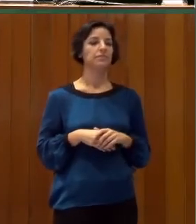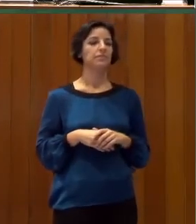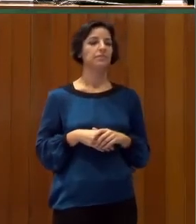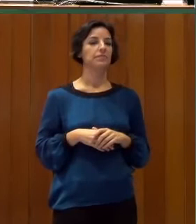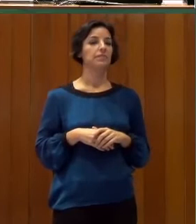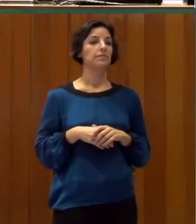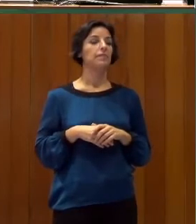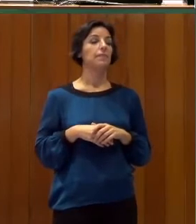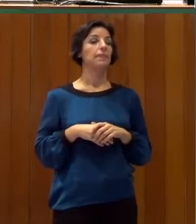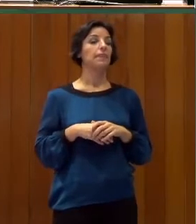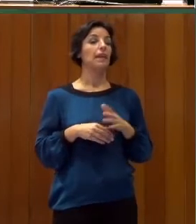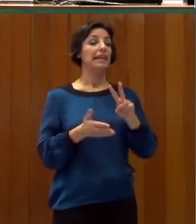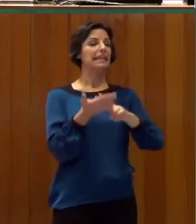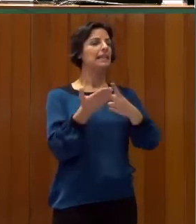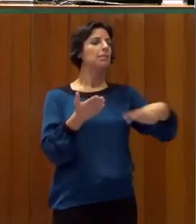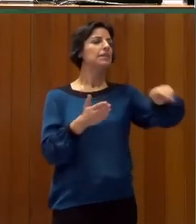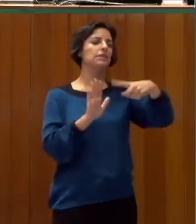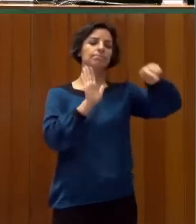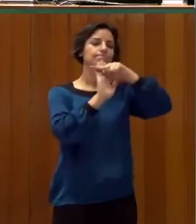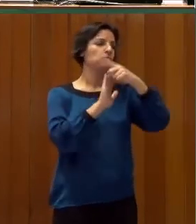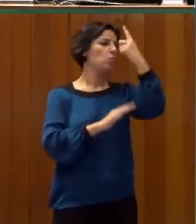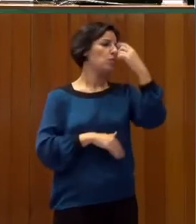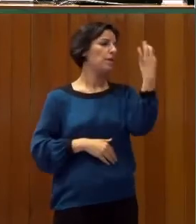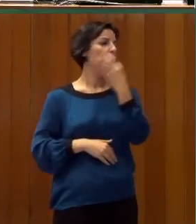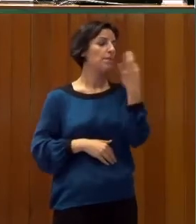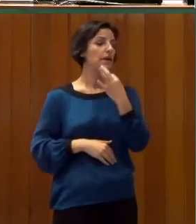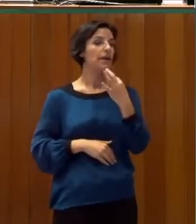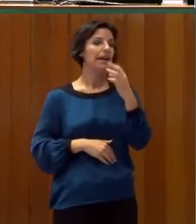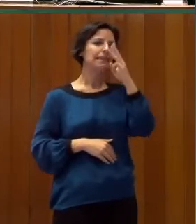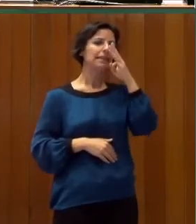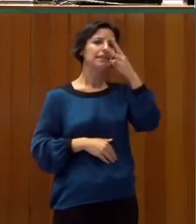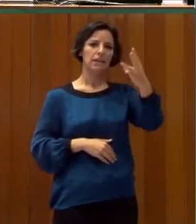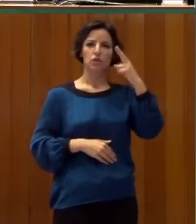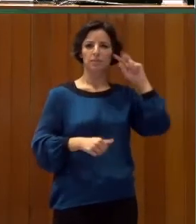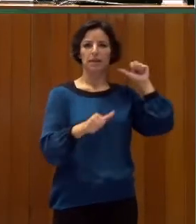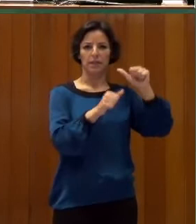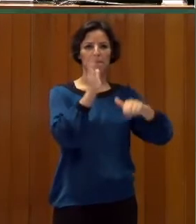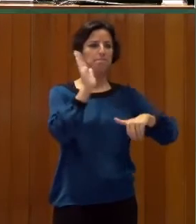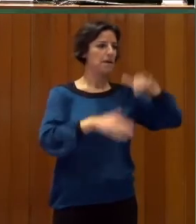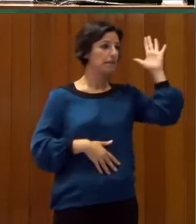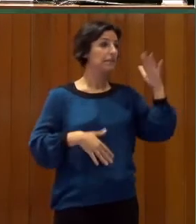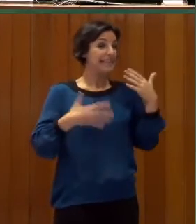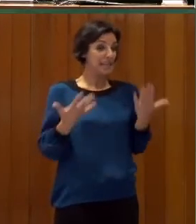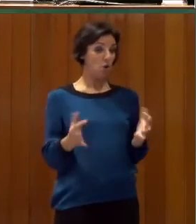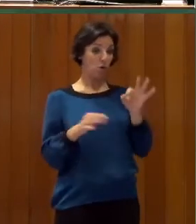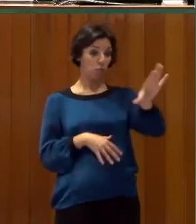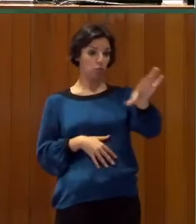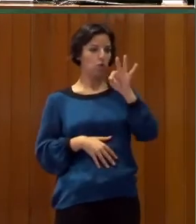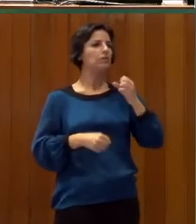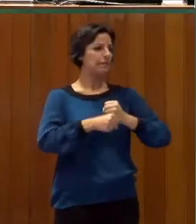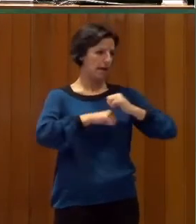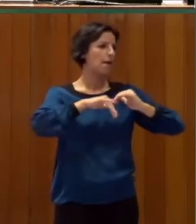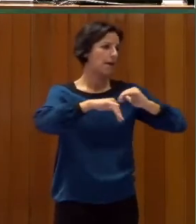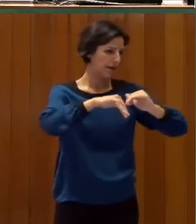El requisito para los intérpretes era que tuvieran más de 3 años de experiencia y estuvieran activos en el momento en el que se les